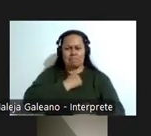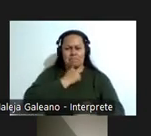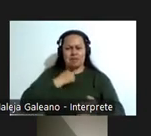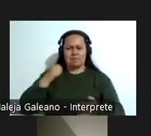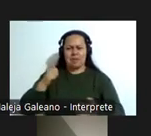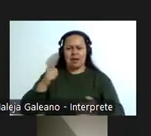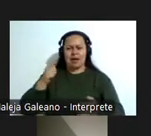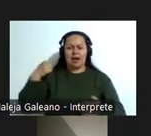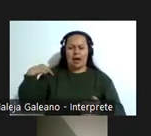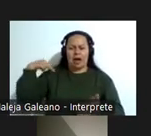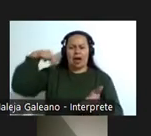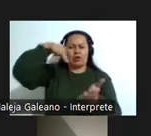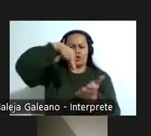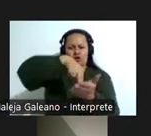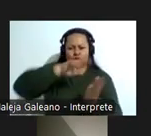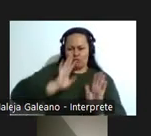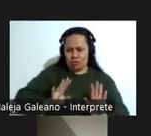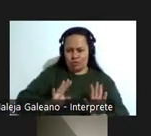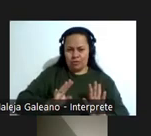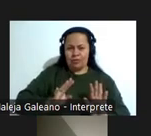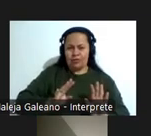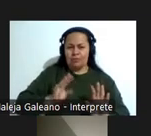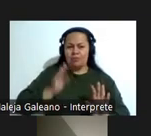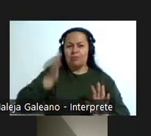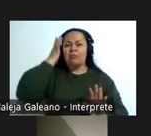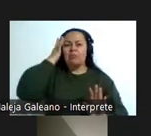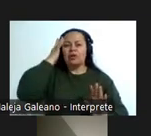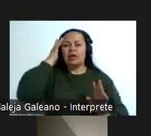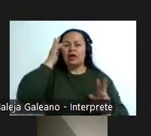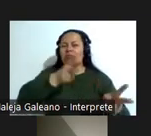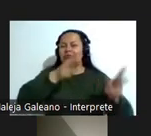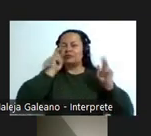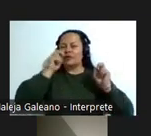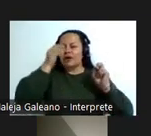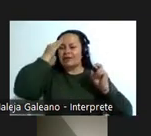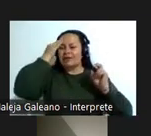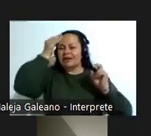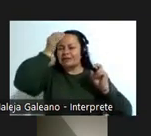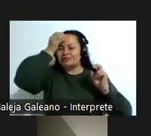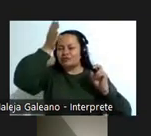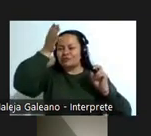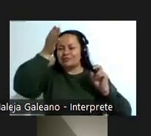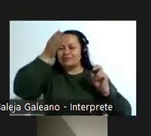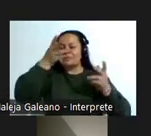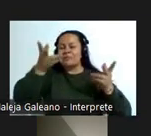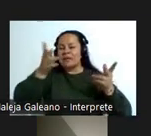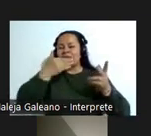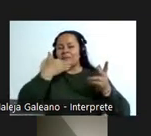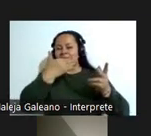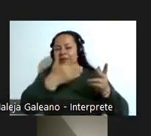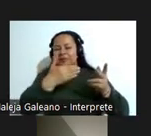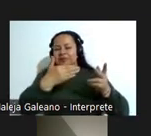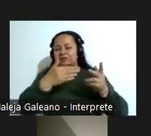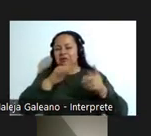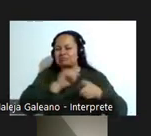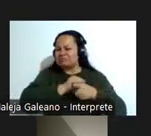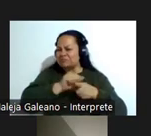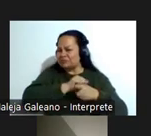que autosaquearme el saber, pero también tengo que admitir que le he temido mucho esa